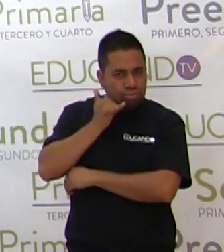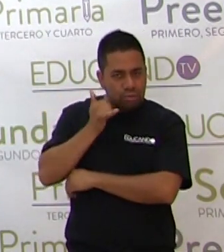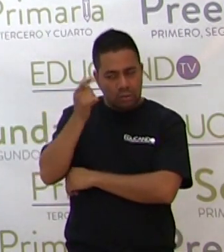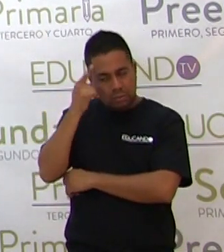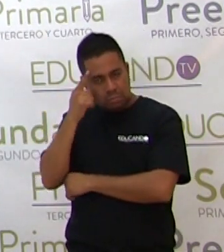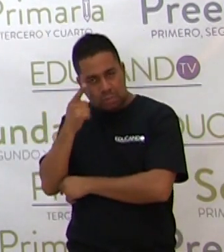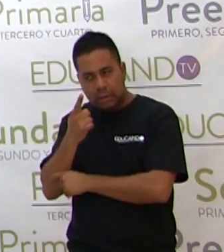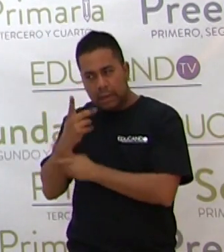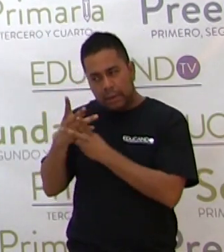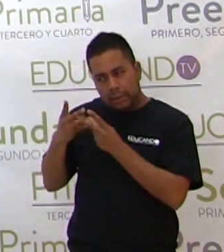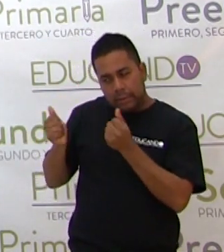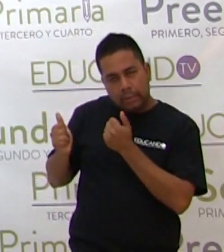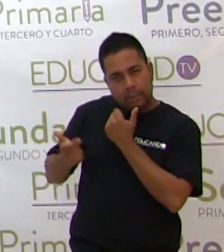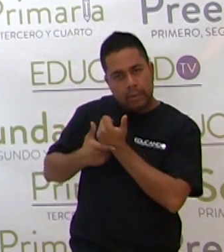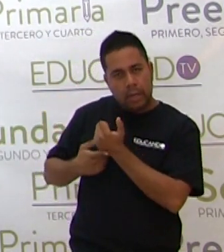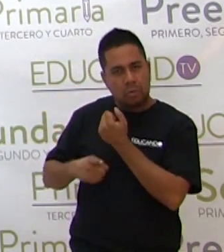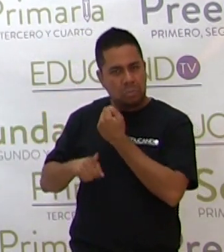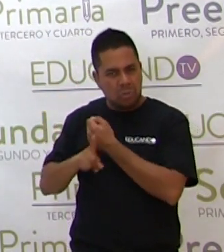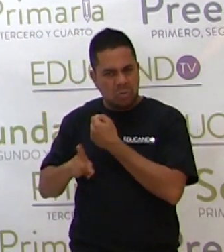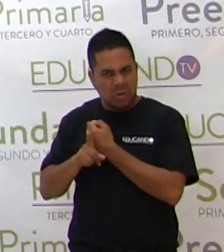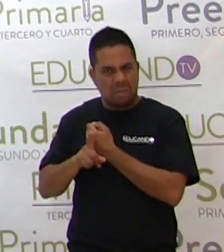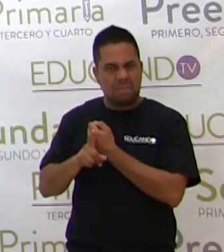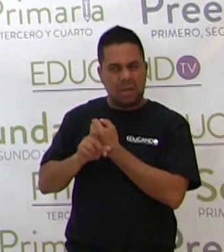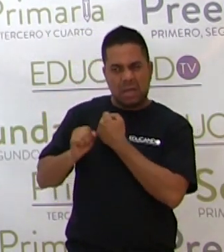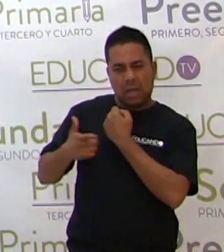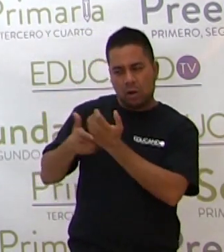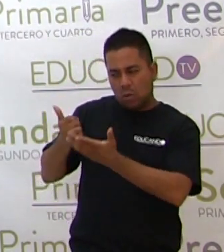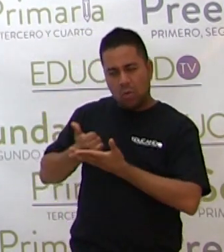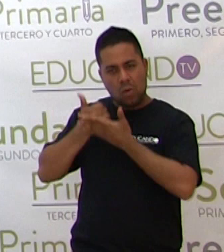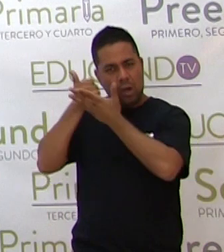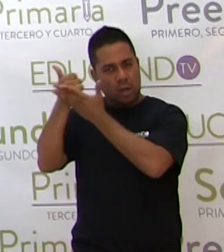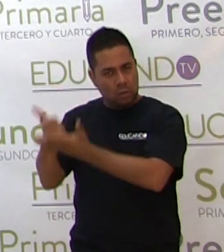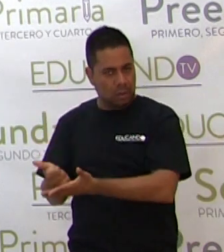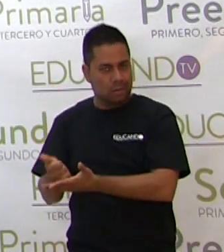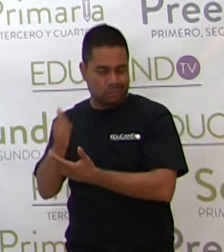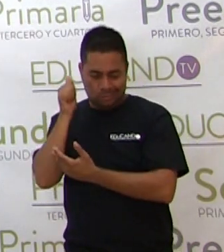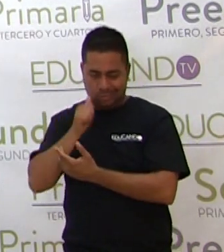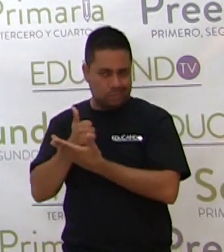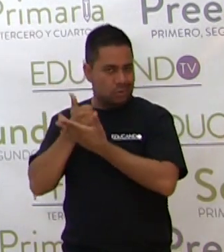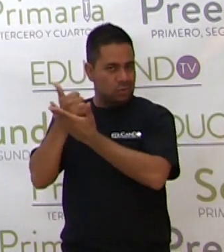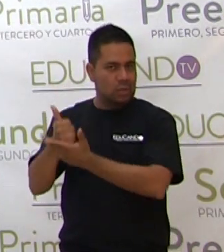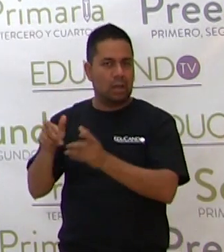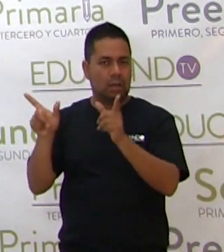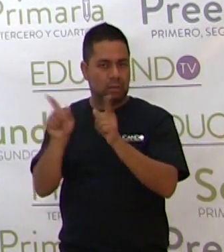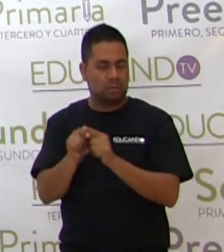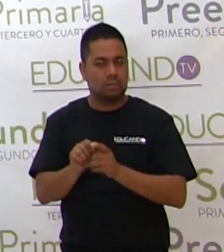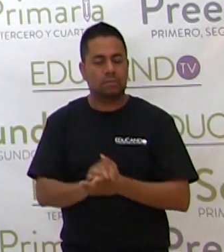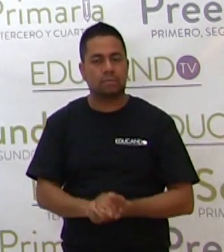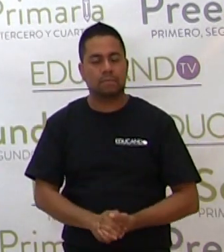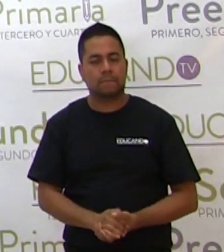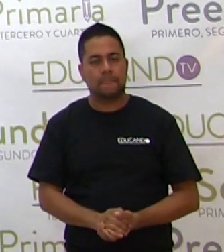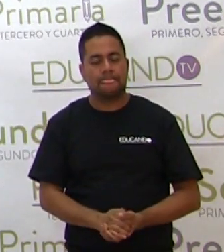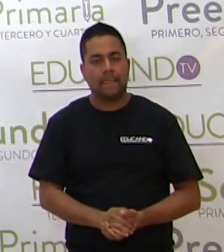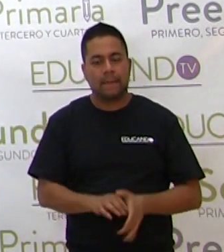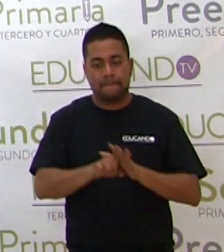tratar de resolver algún tipo de situación de ayuda si ustedes pueden pensar en otro